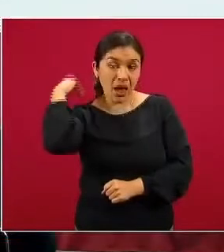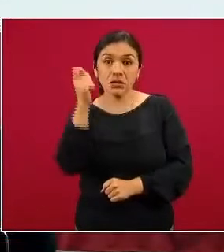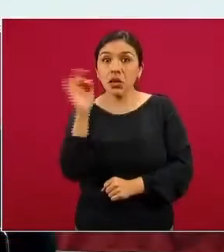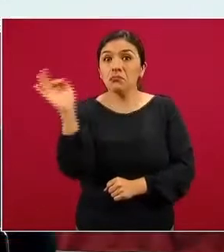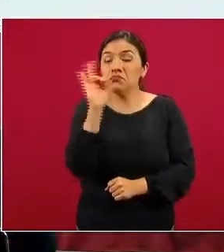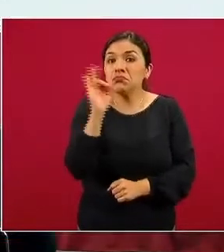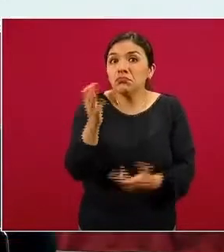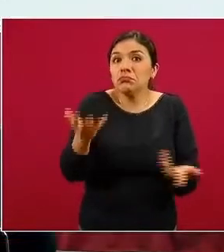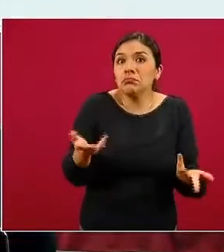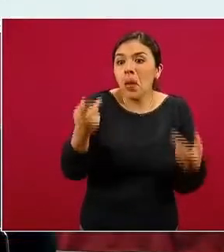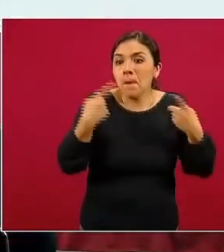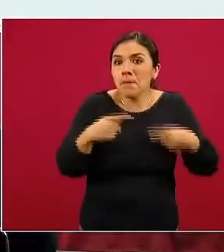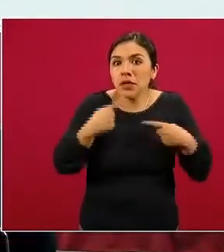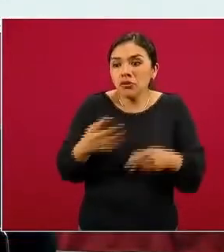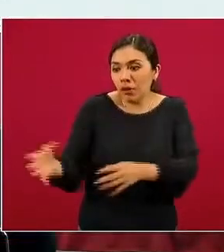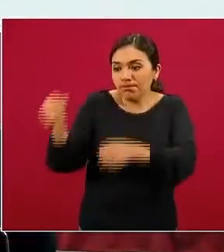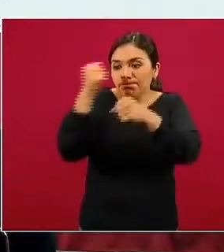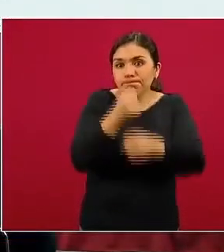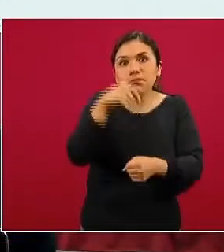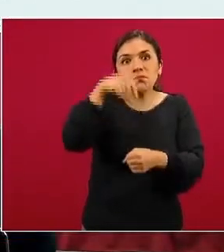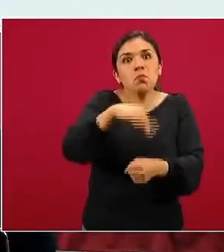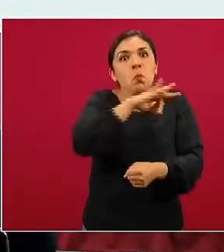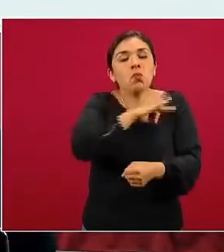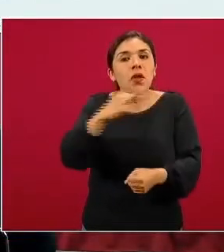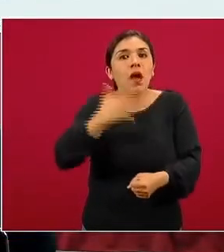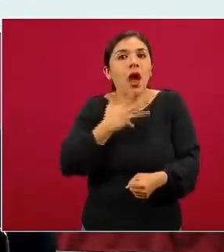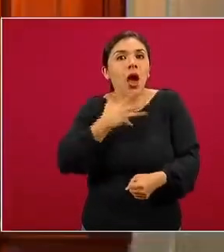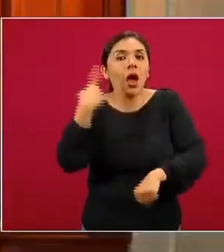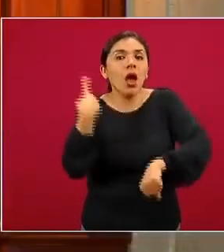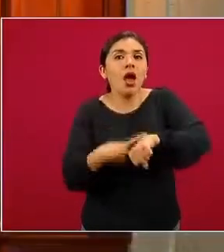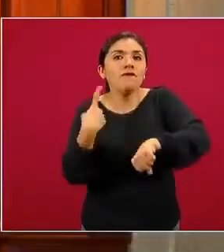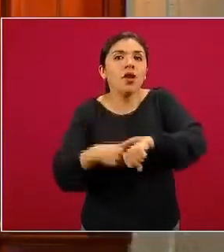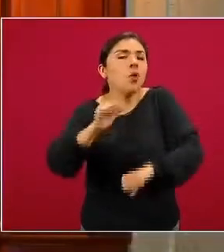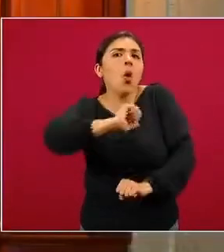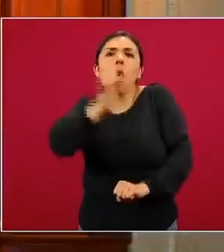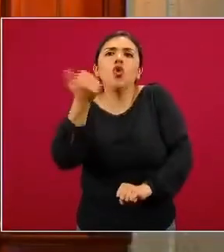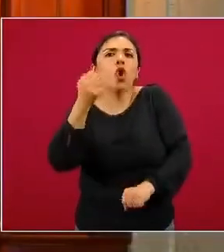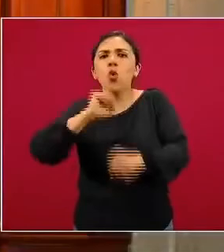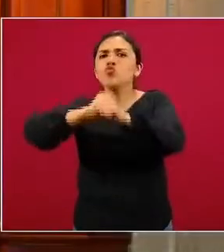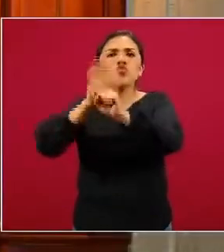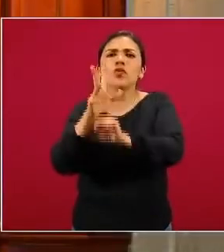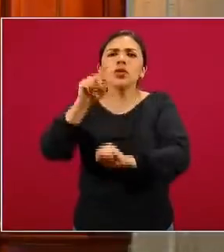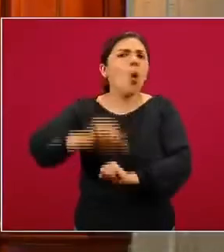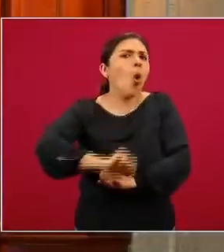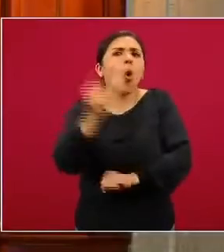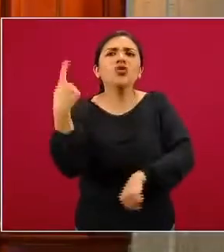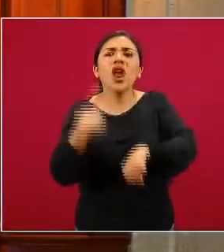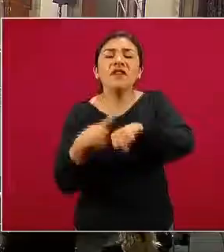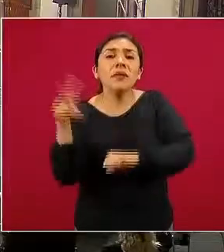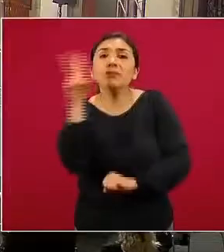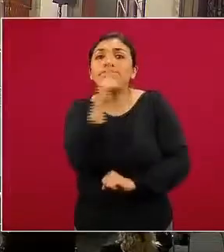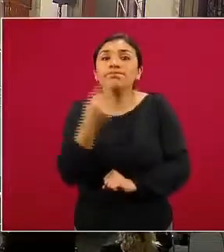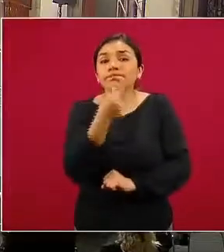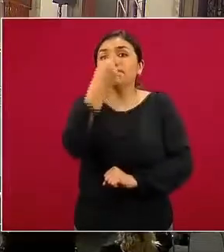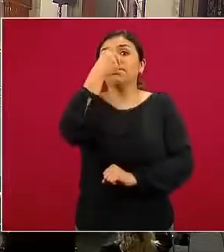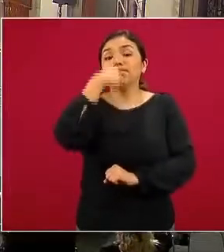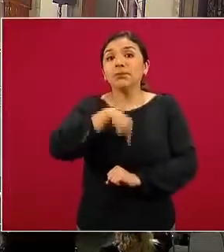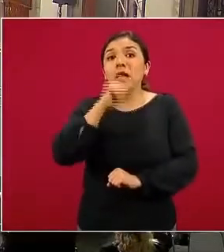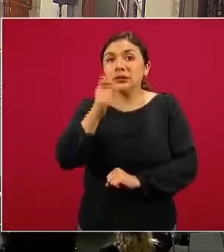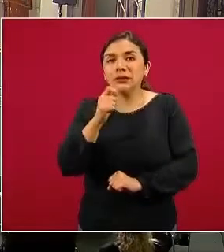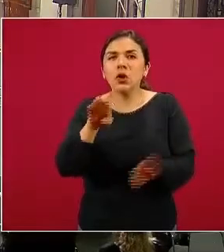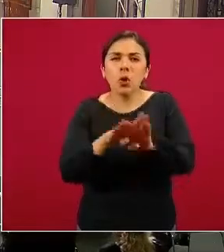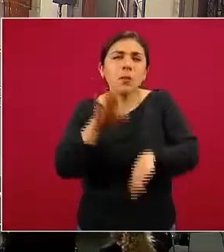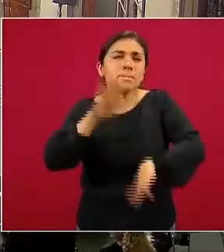momento determinado también puede haber pacientes que presenten otras enfermedades respiratorias, entre las más conocidas y las que empezaremos